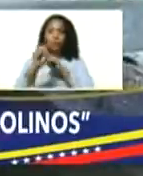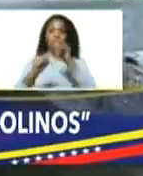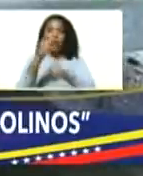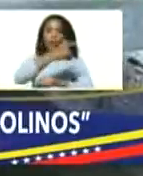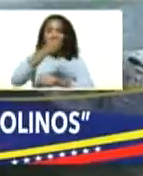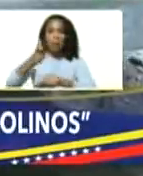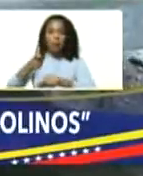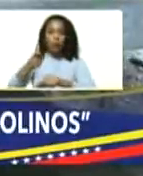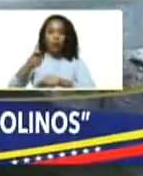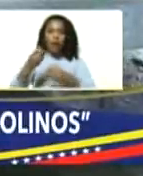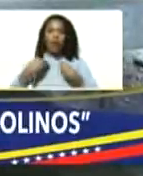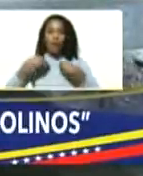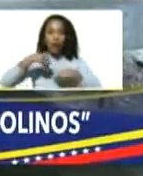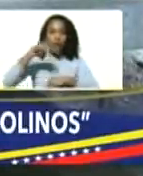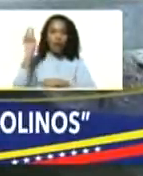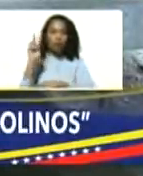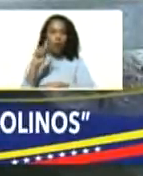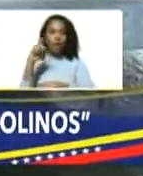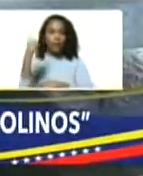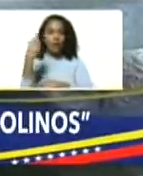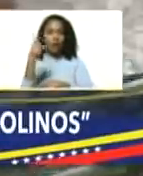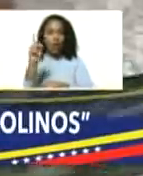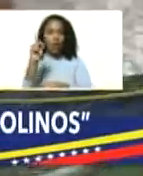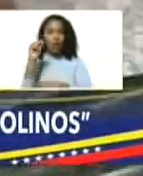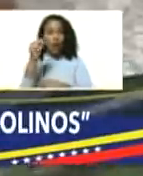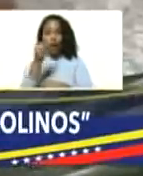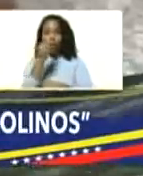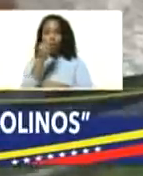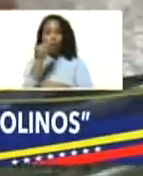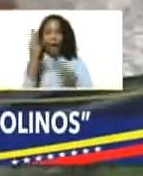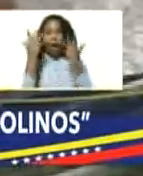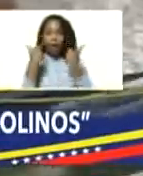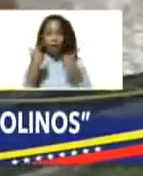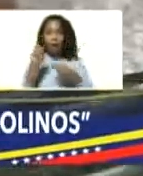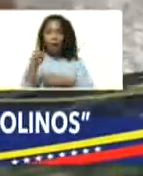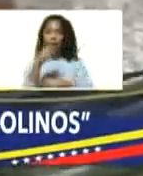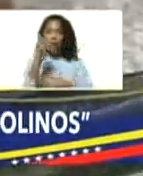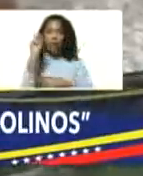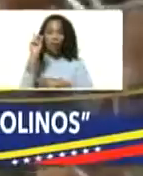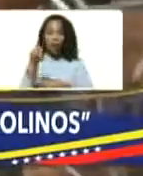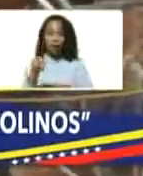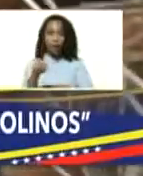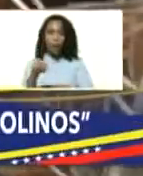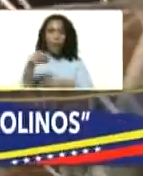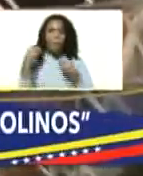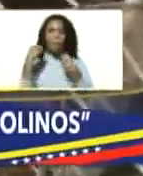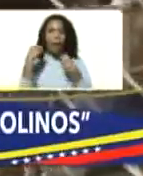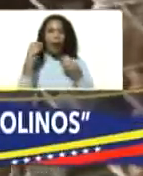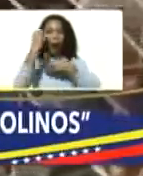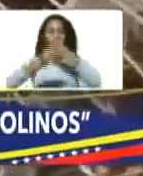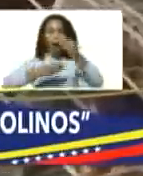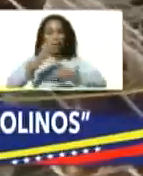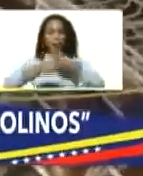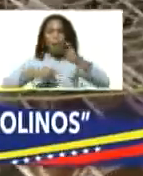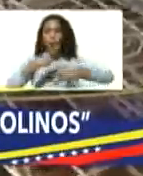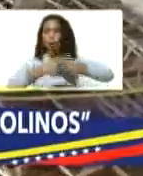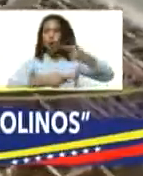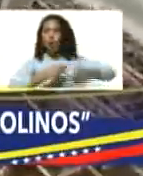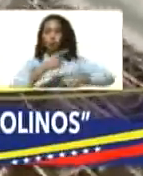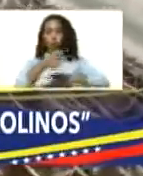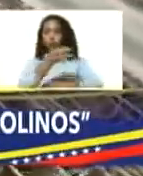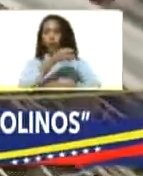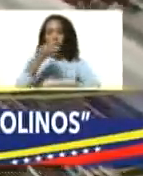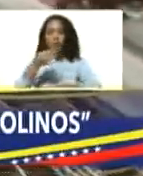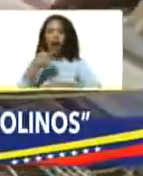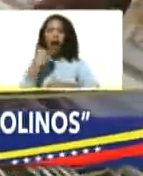en términos pecuario en términos de proteína animal sino también para crear para producir excedentes